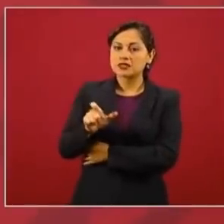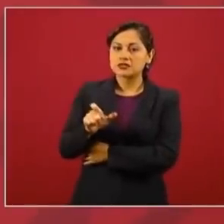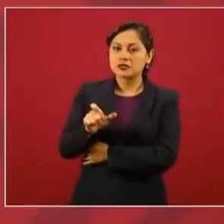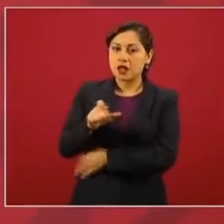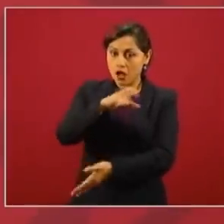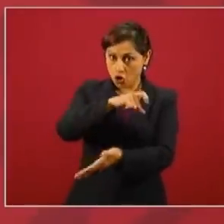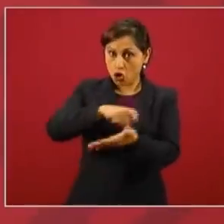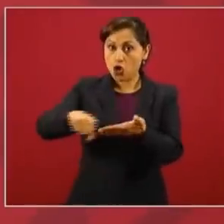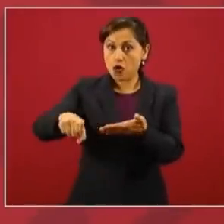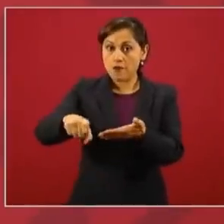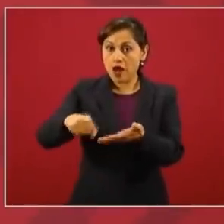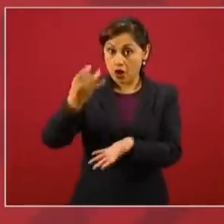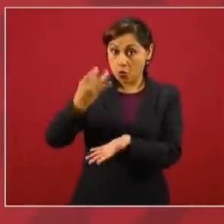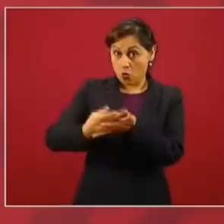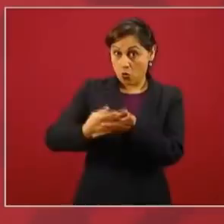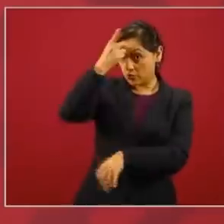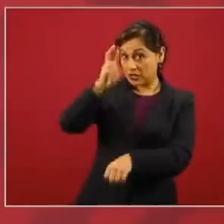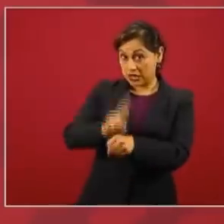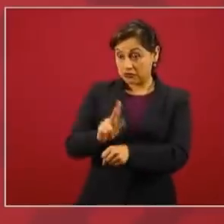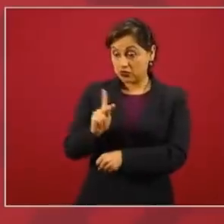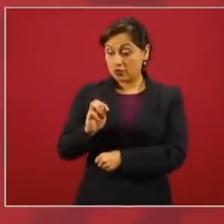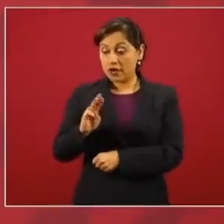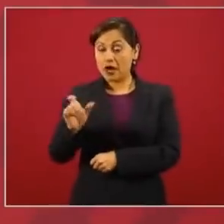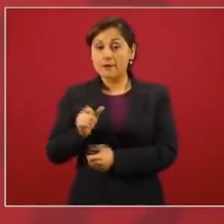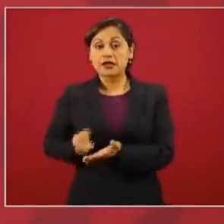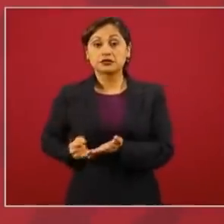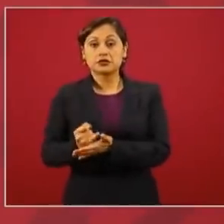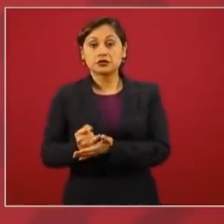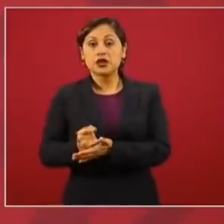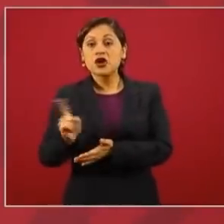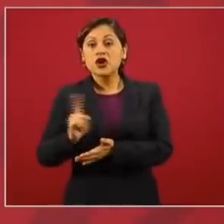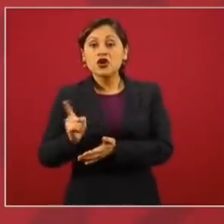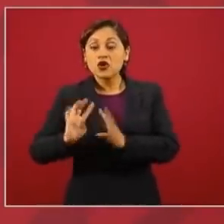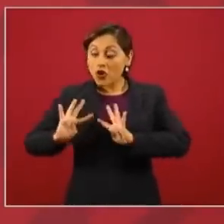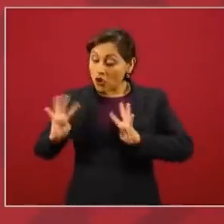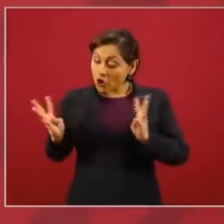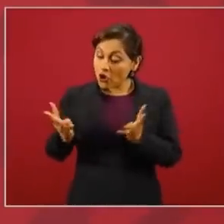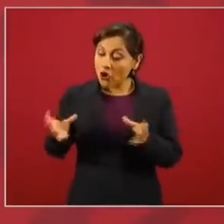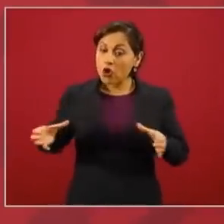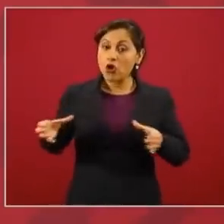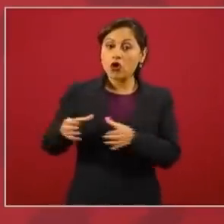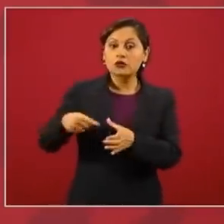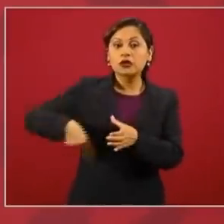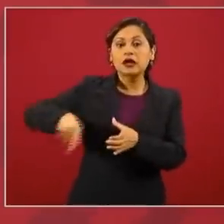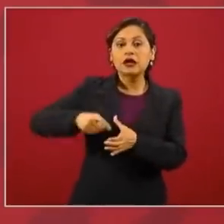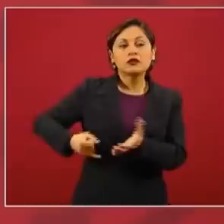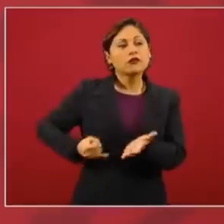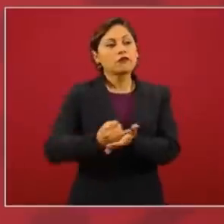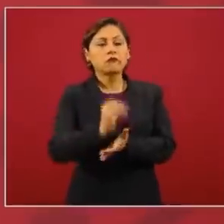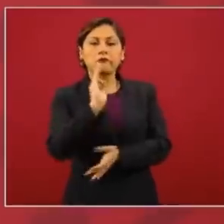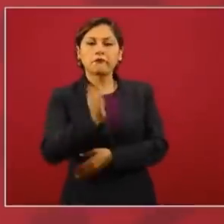fue nada más el director de Pemex? No, fue el Consejo el que aprobó,